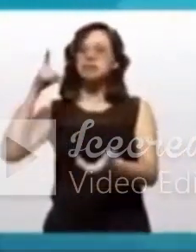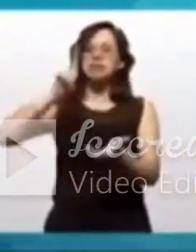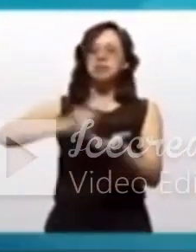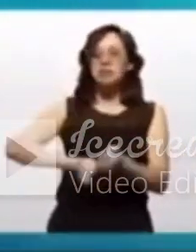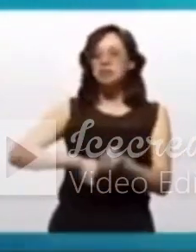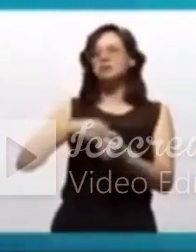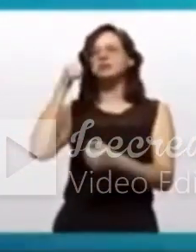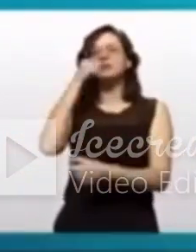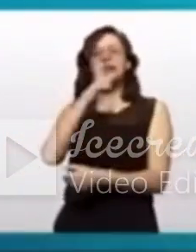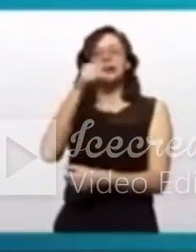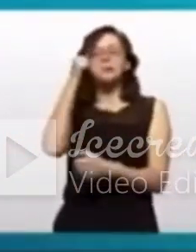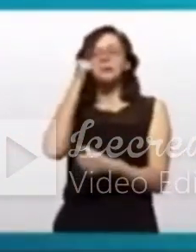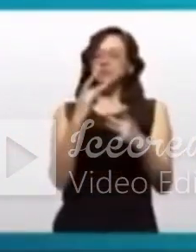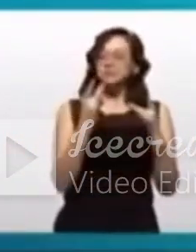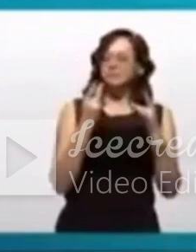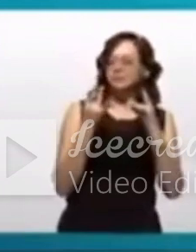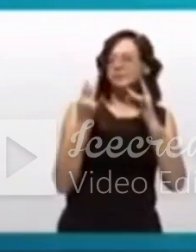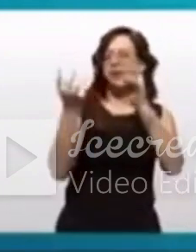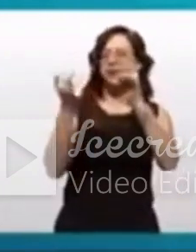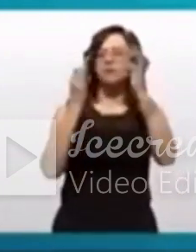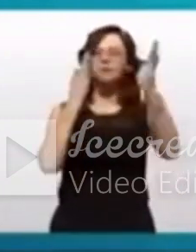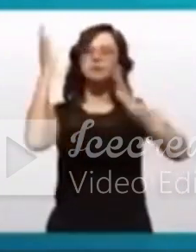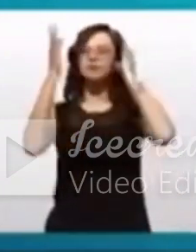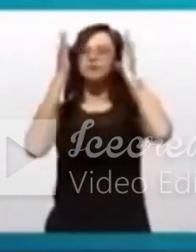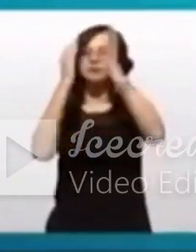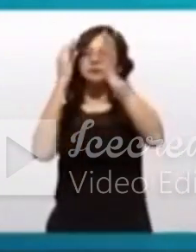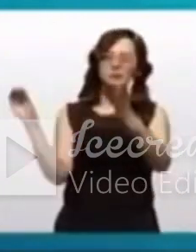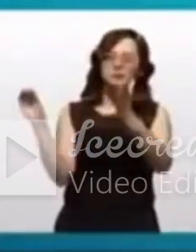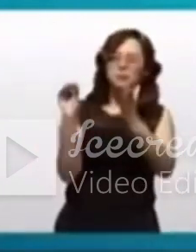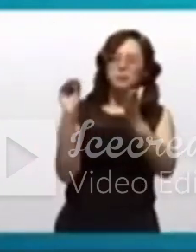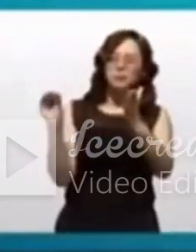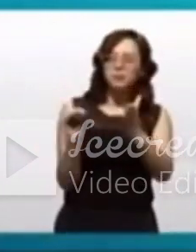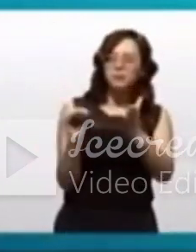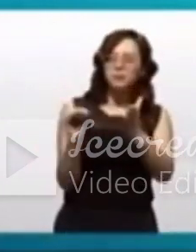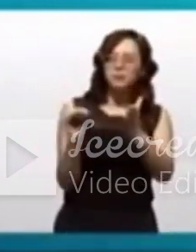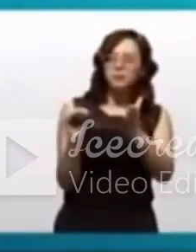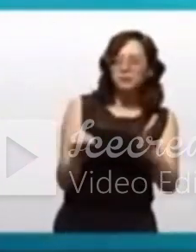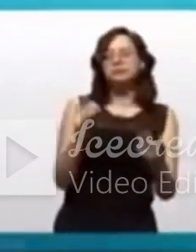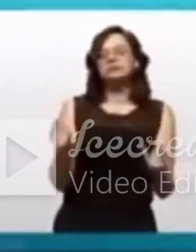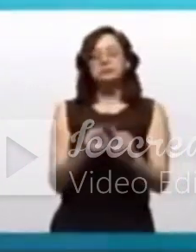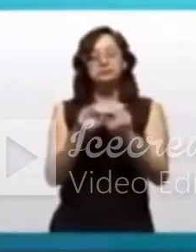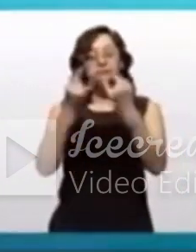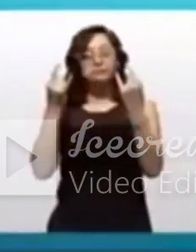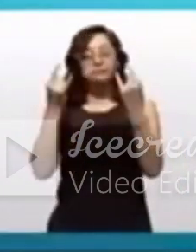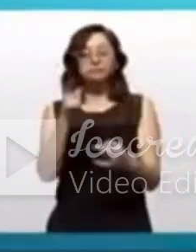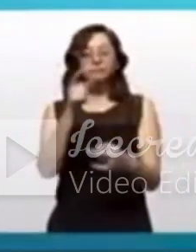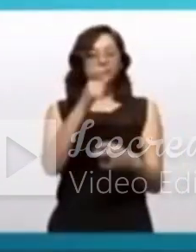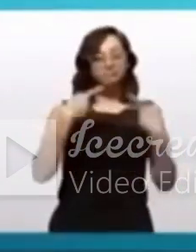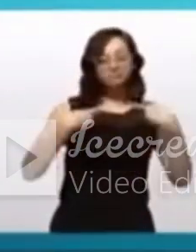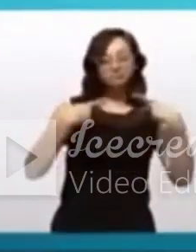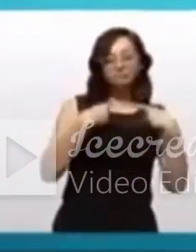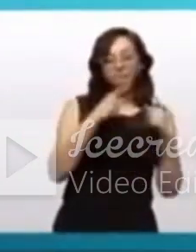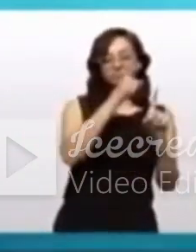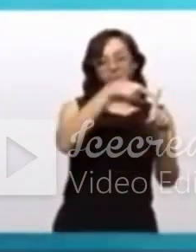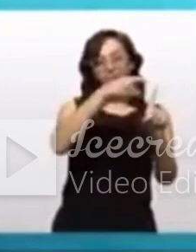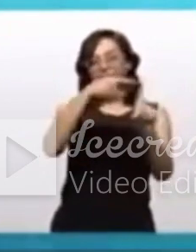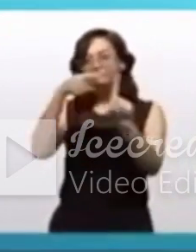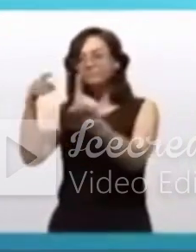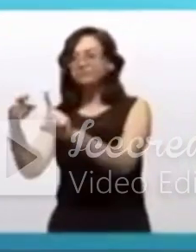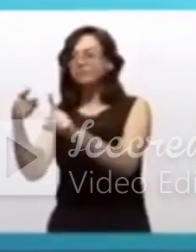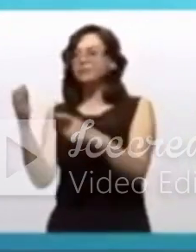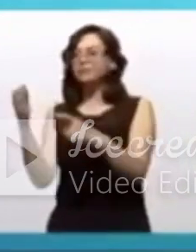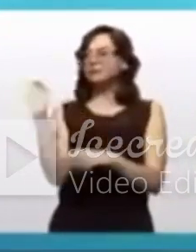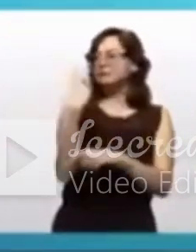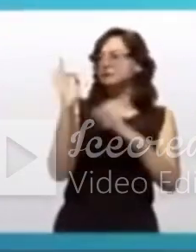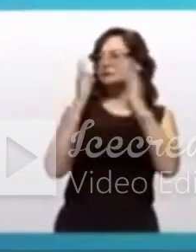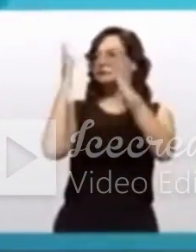mano siempre fina y siniestra de lo fantástico. Por contar historias donde los personajes se ven amenazados por elementos casi irreales